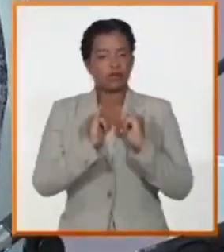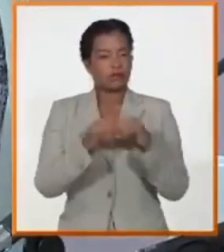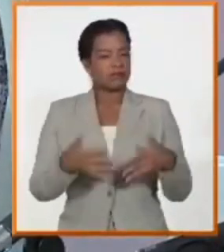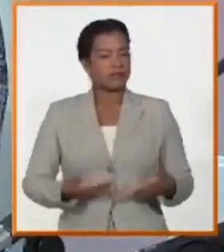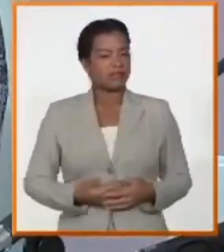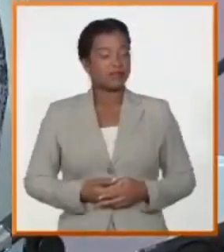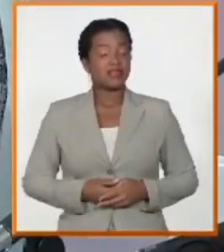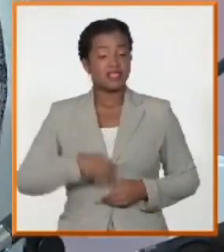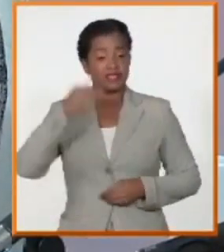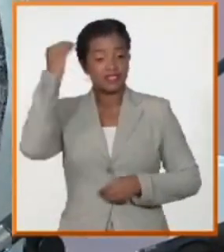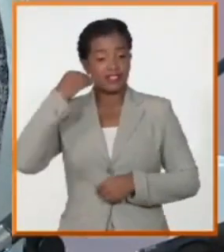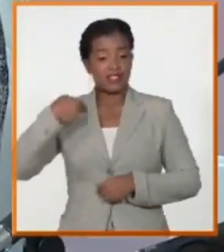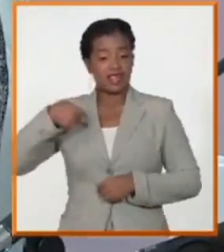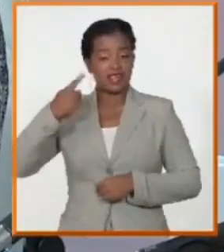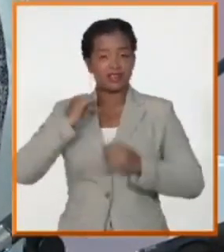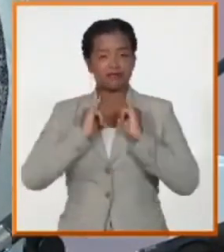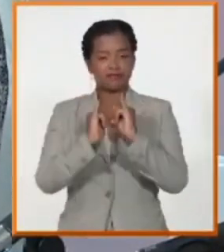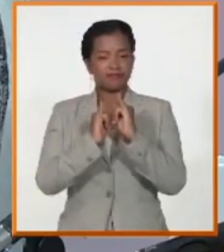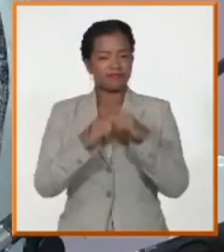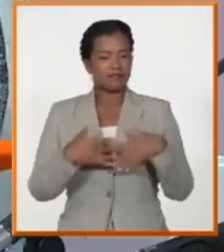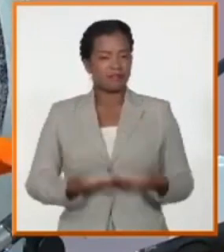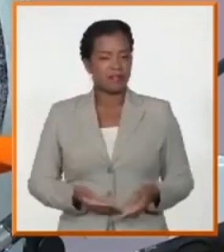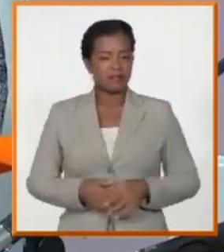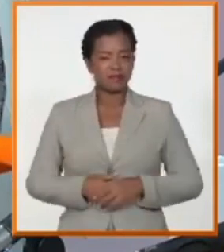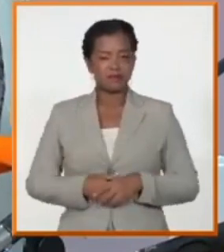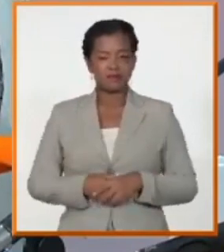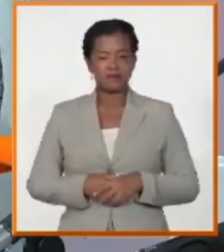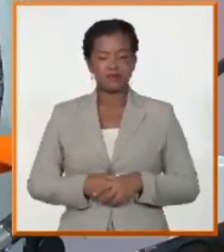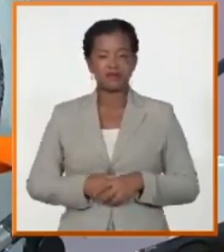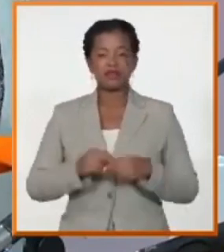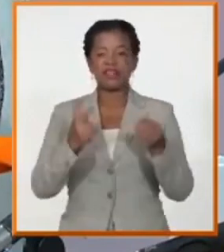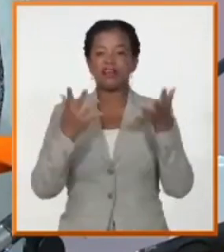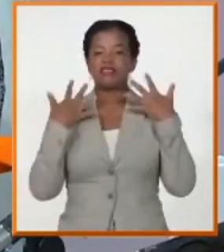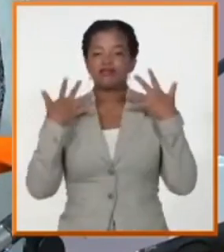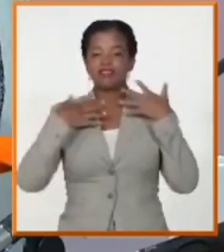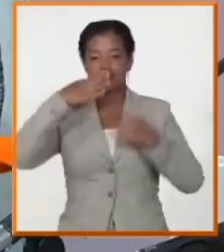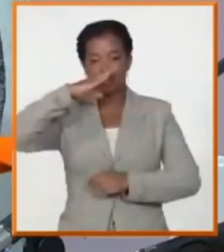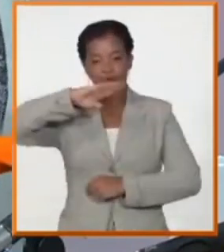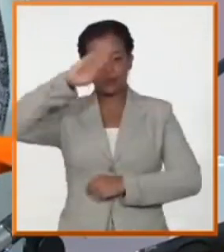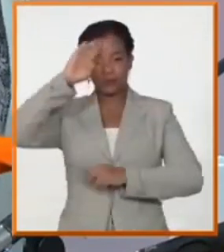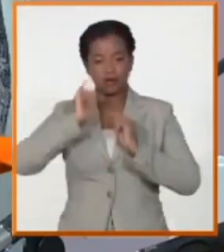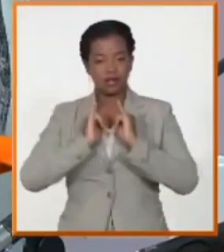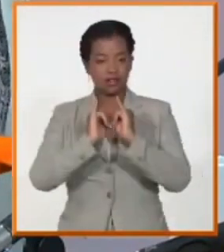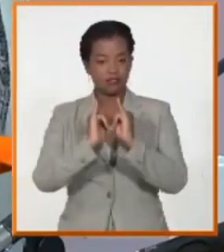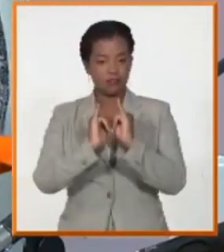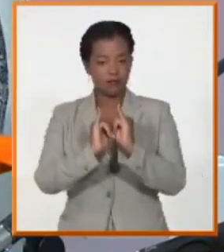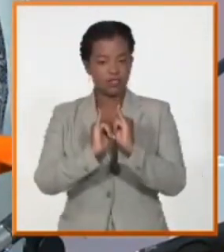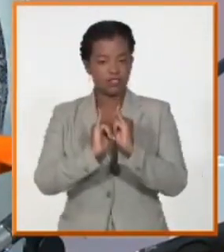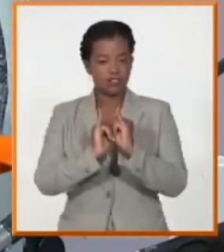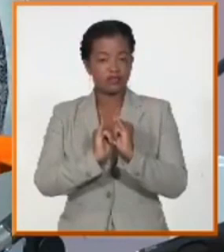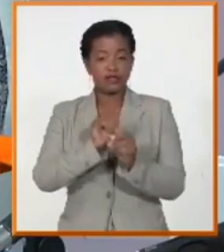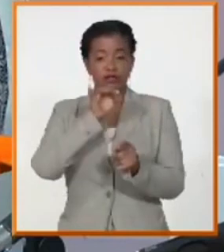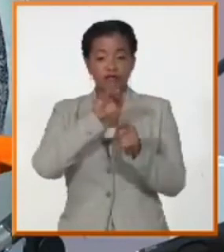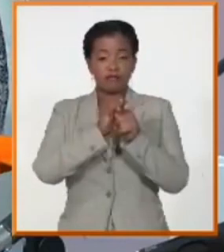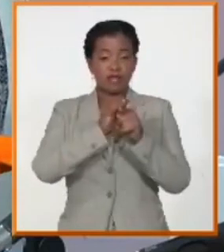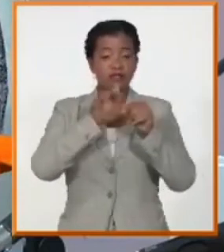ayer, donde se adelantó cómo va a transcurrir el verano en nuestro país, desde la Punta de Maicía hasta